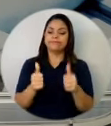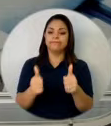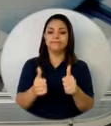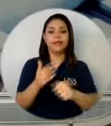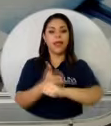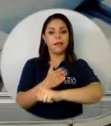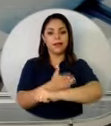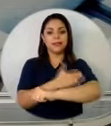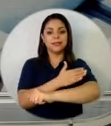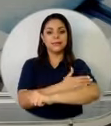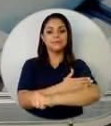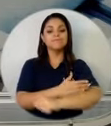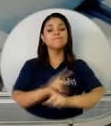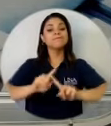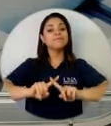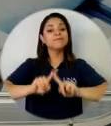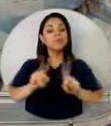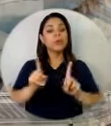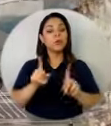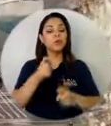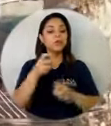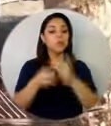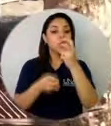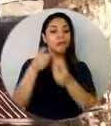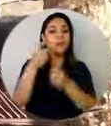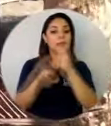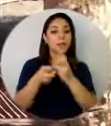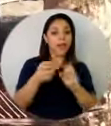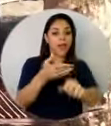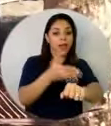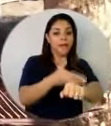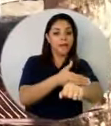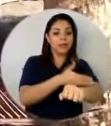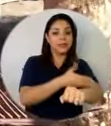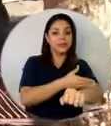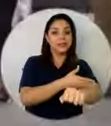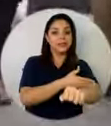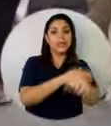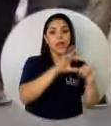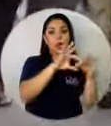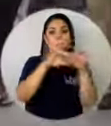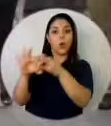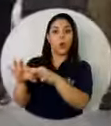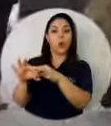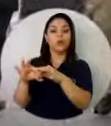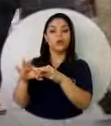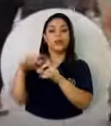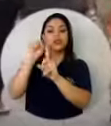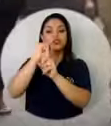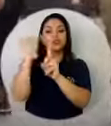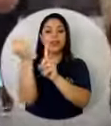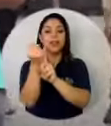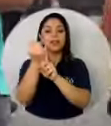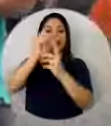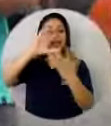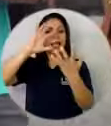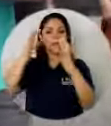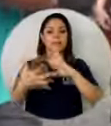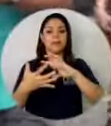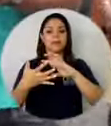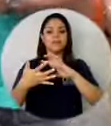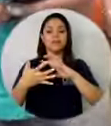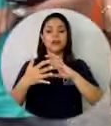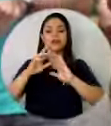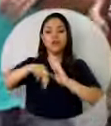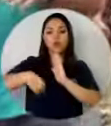institucionalidad hemos tenido avances. El problema es que los avances tienen que ir de la mano también con la normativa social, y esto que es cambiar los